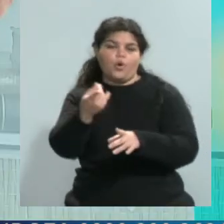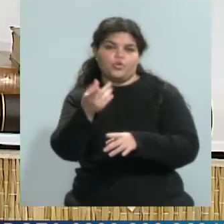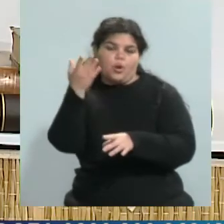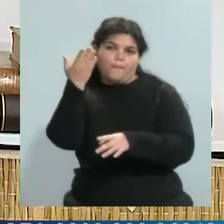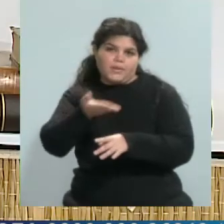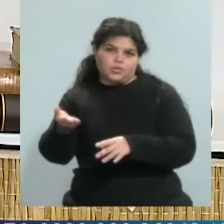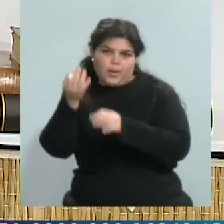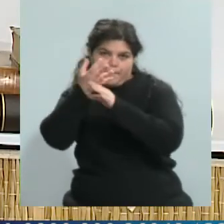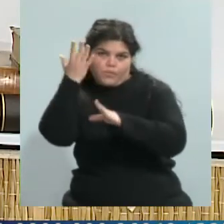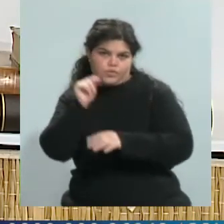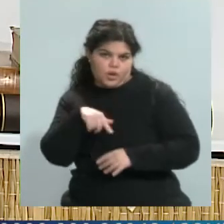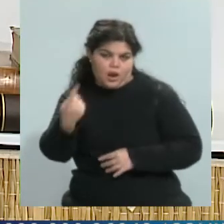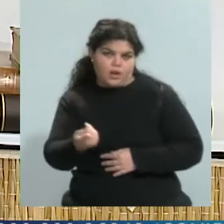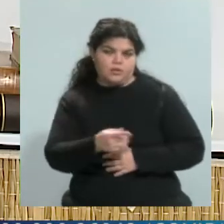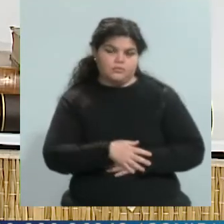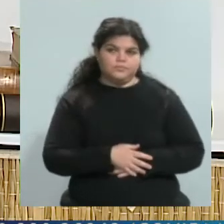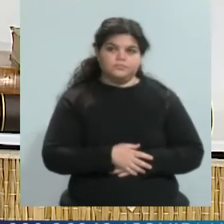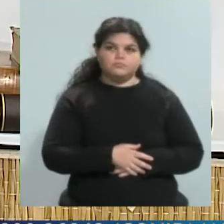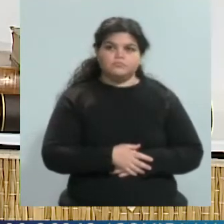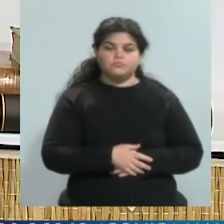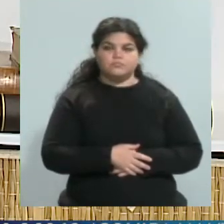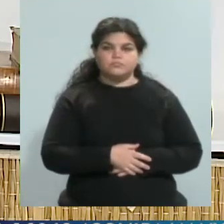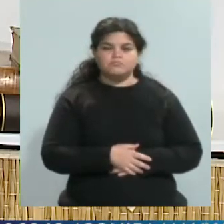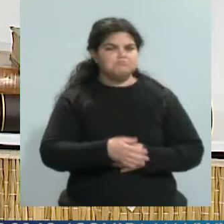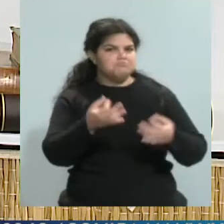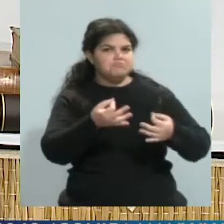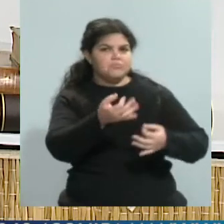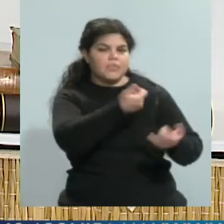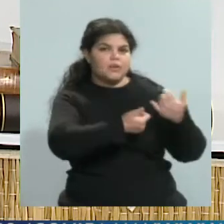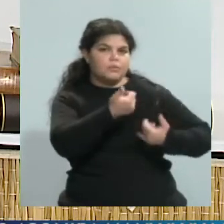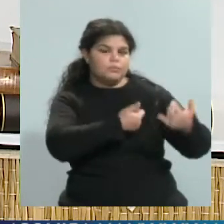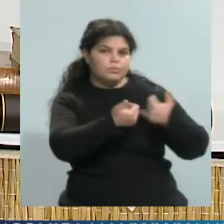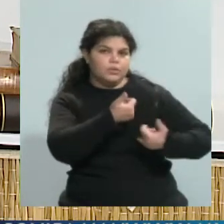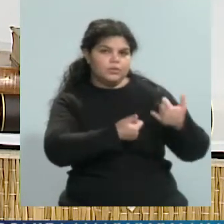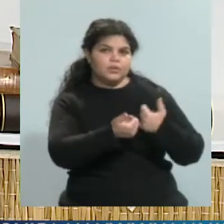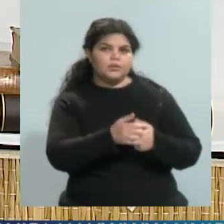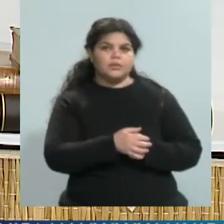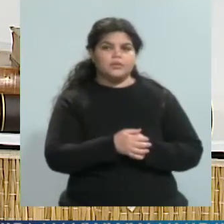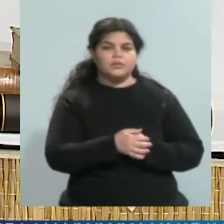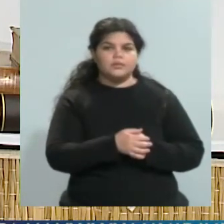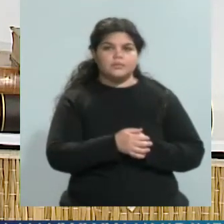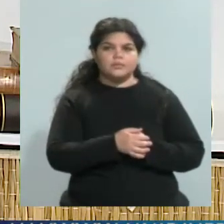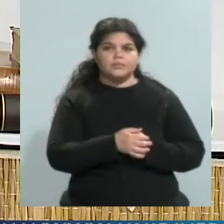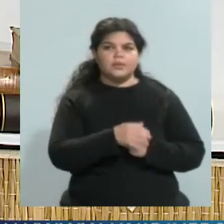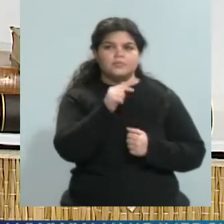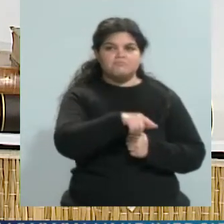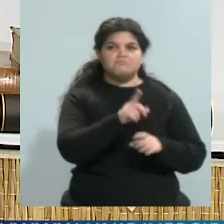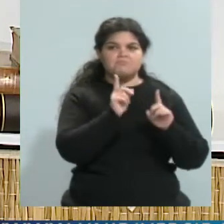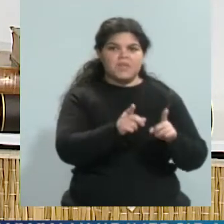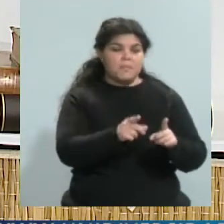Julio, sin duda es importante lo que usted decía de que son como el carruaje,